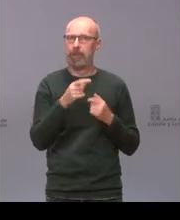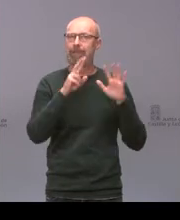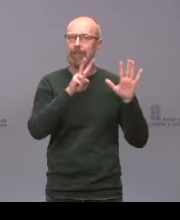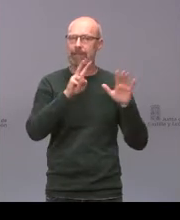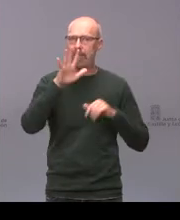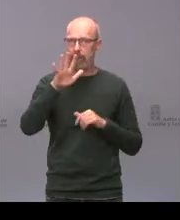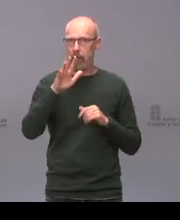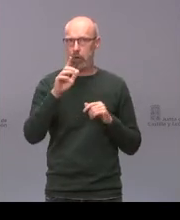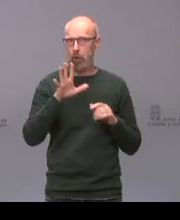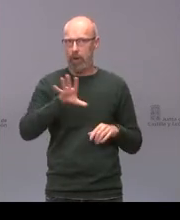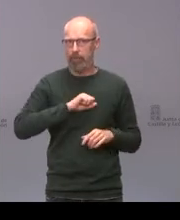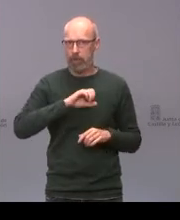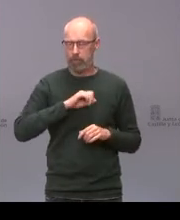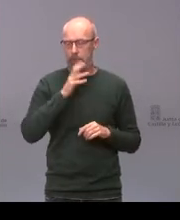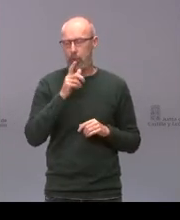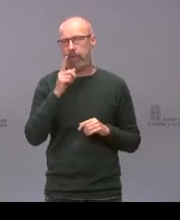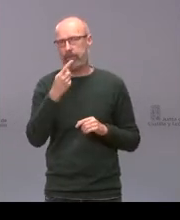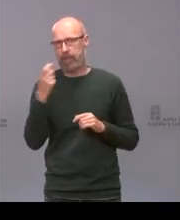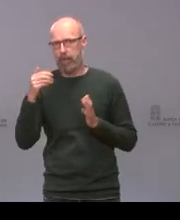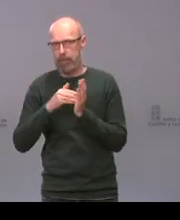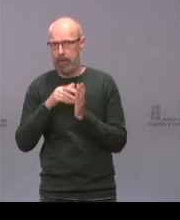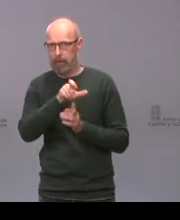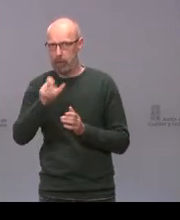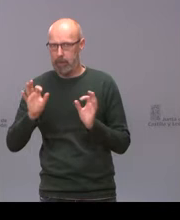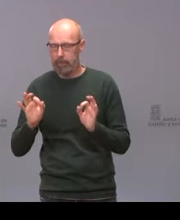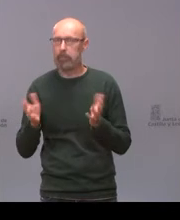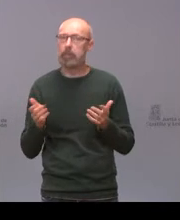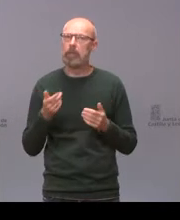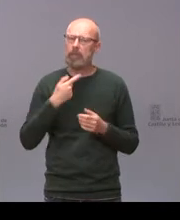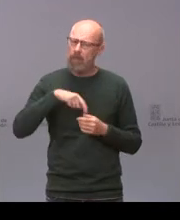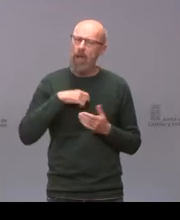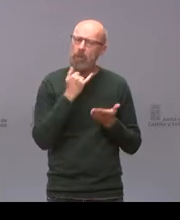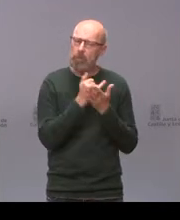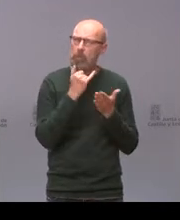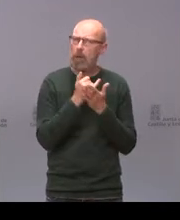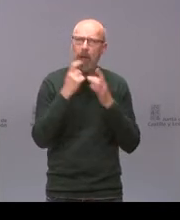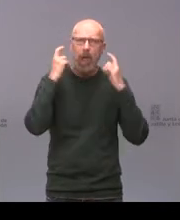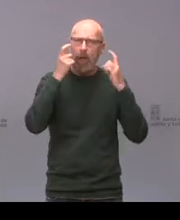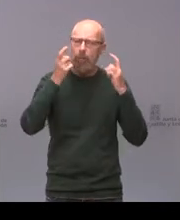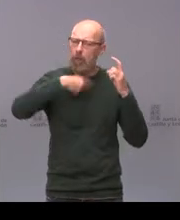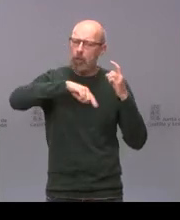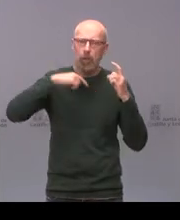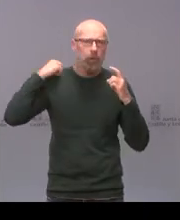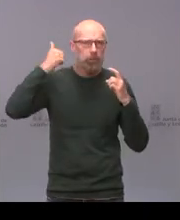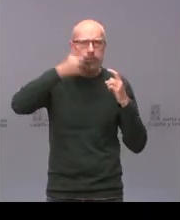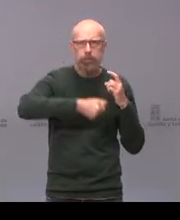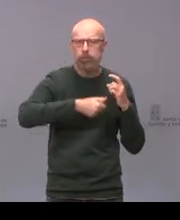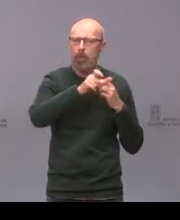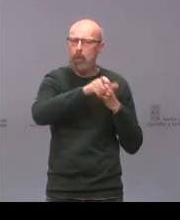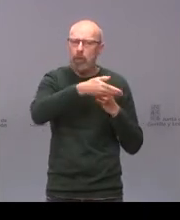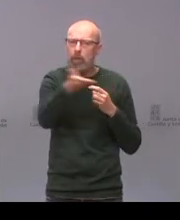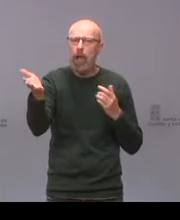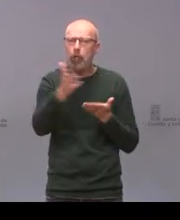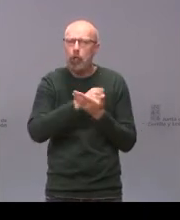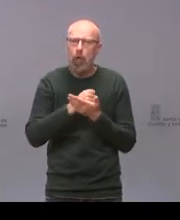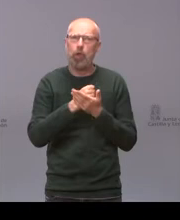100.000 habitantes. Podemos comprobar que todos los esfuerzos que todos hemos hecho, tanto la población como los sectores,